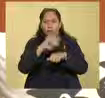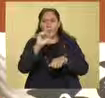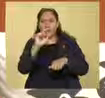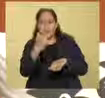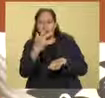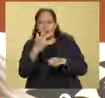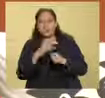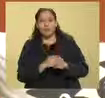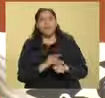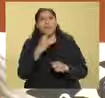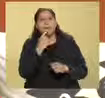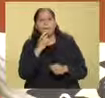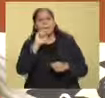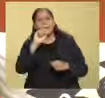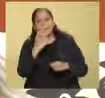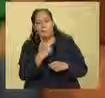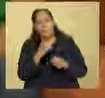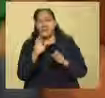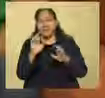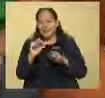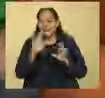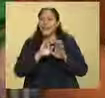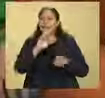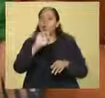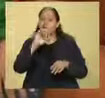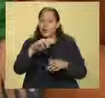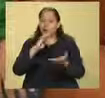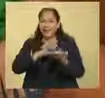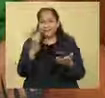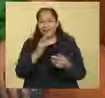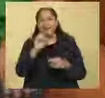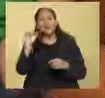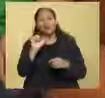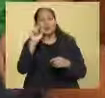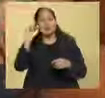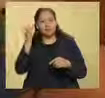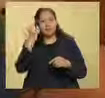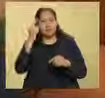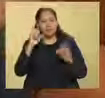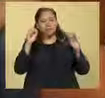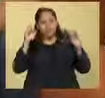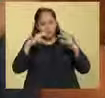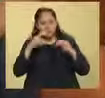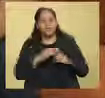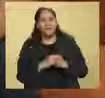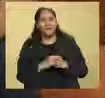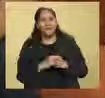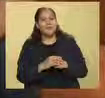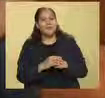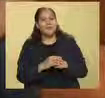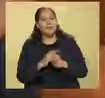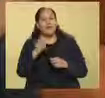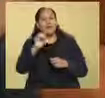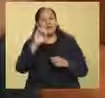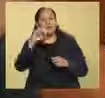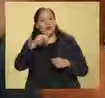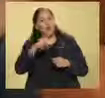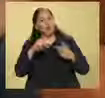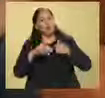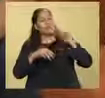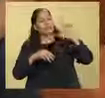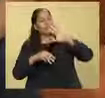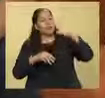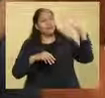20 ya lo saben rubén rovelo gracias gracias suerte campeón nos estamos viendo suerte este tom cruise se despide